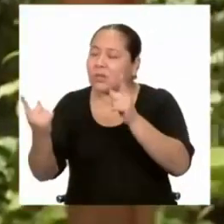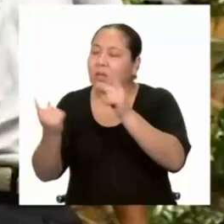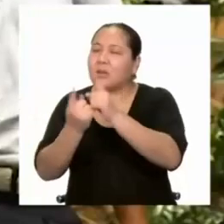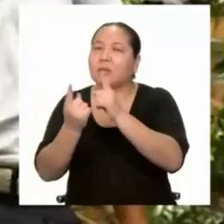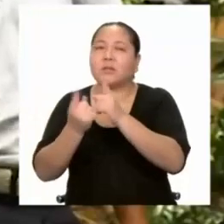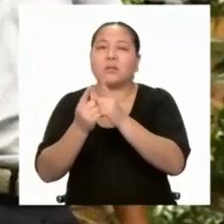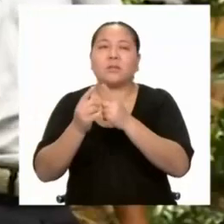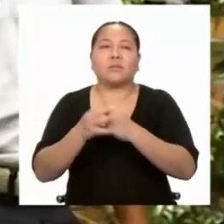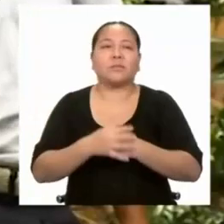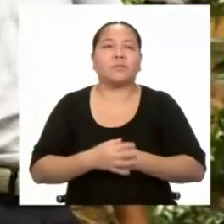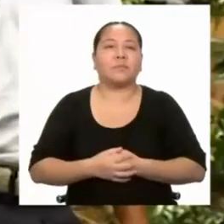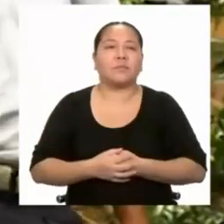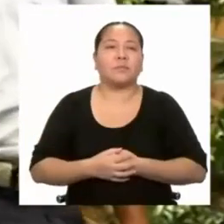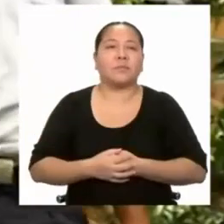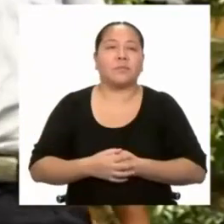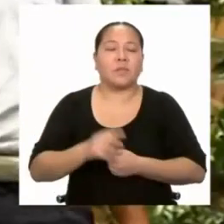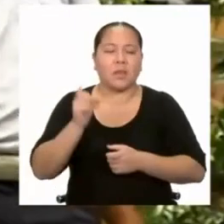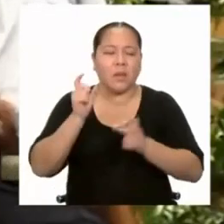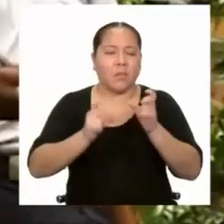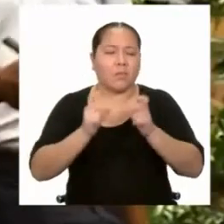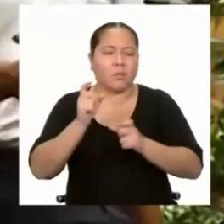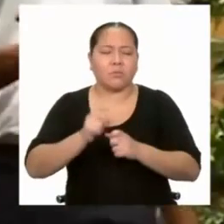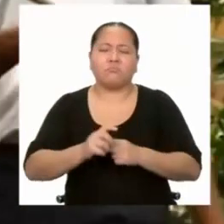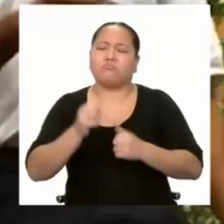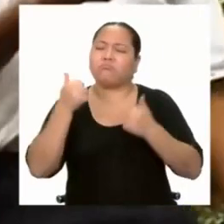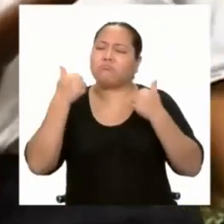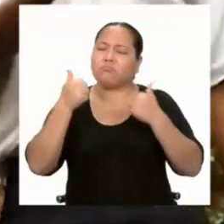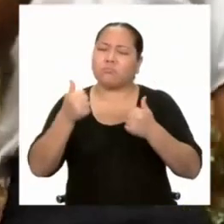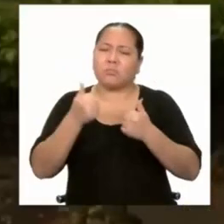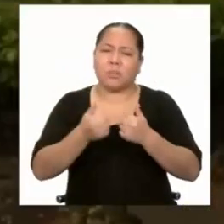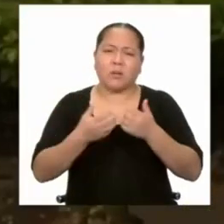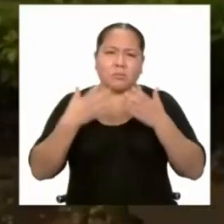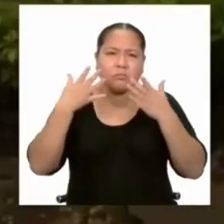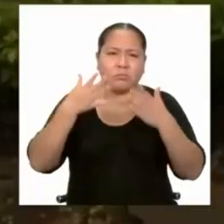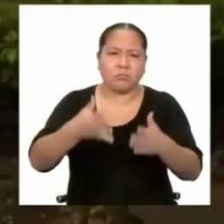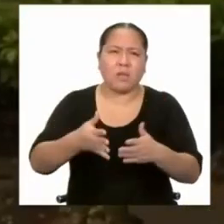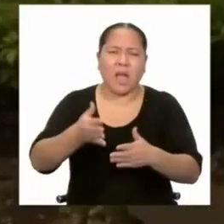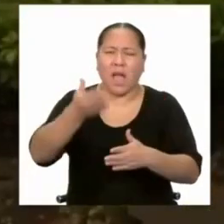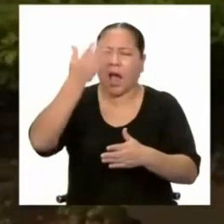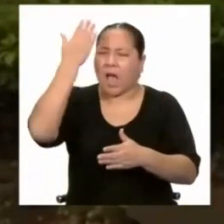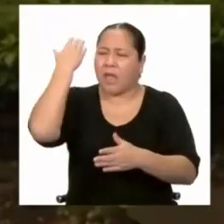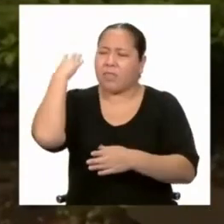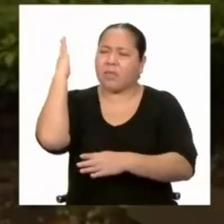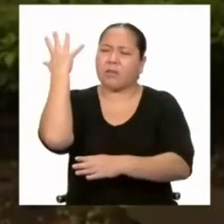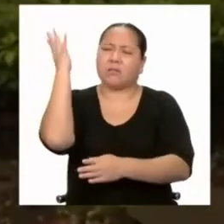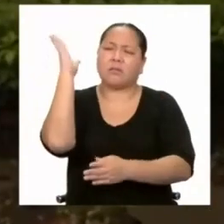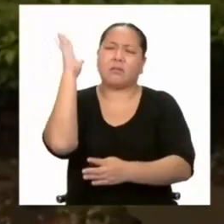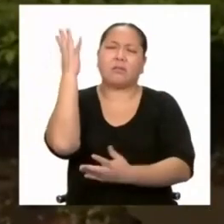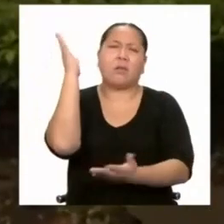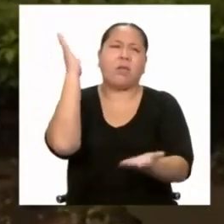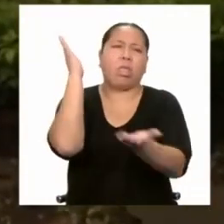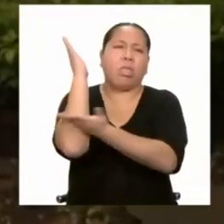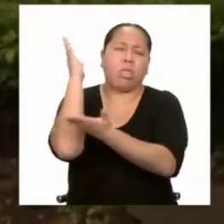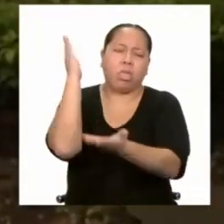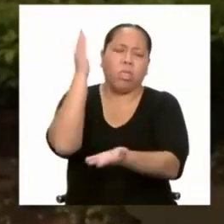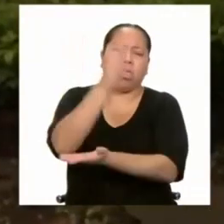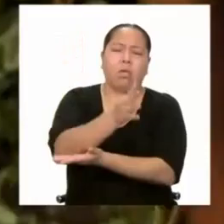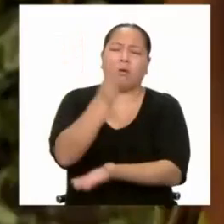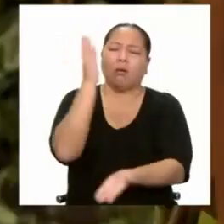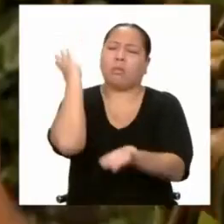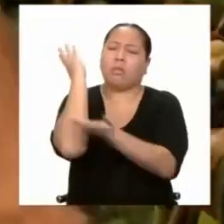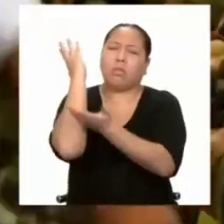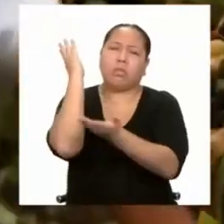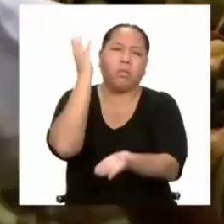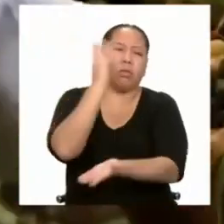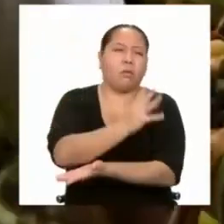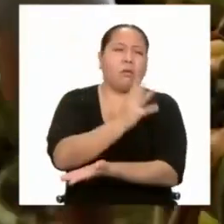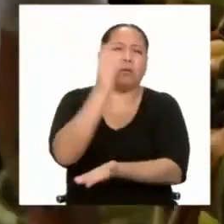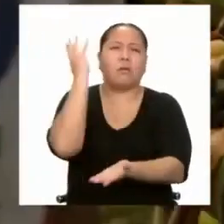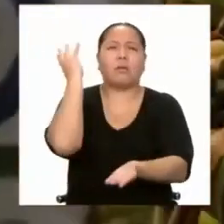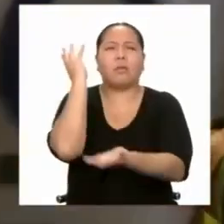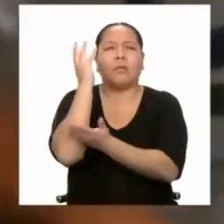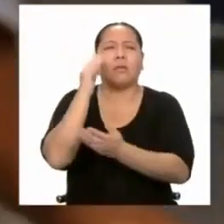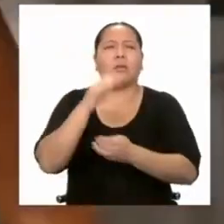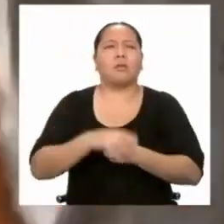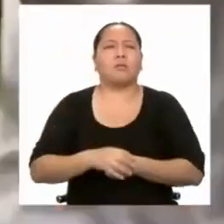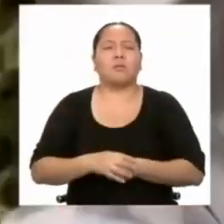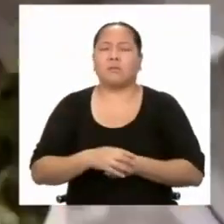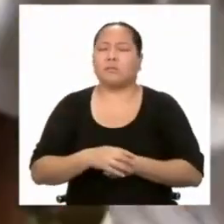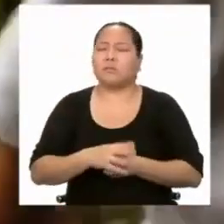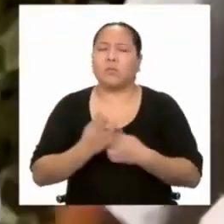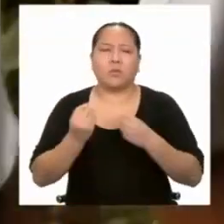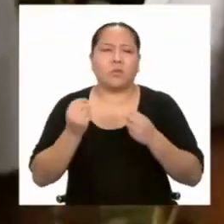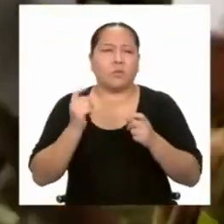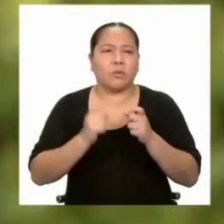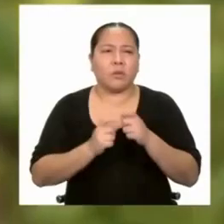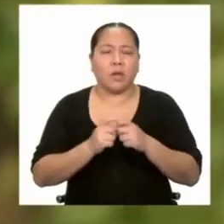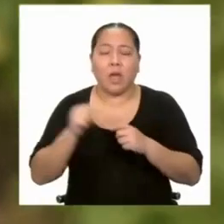tiempo. La gente, el 100% se dedicaba a la tala. Todo el mundo a talar, a talar, a talar, a talar. Ya, y cuando